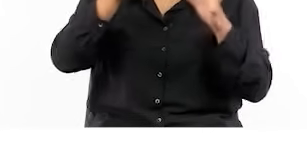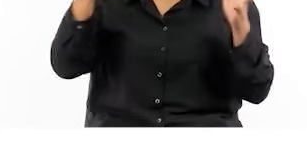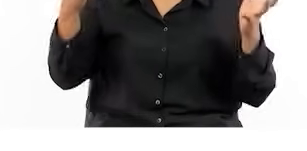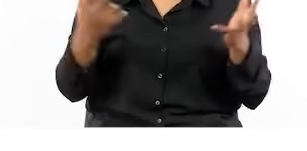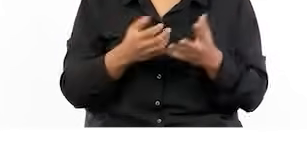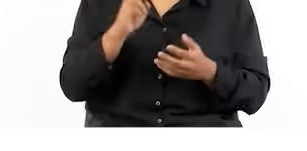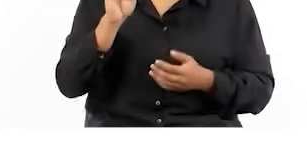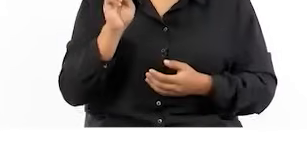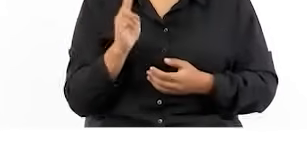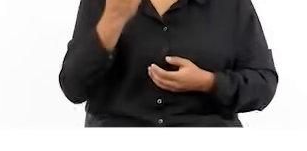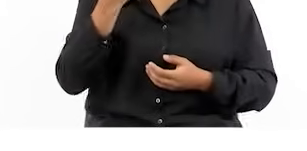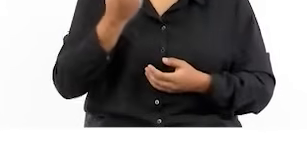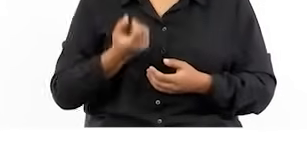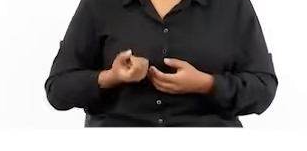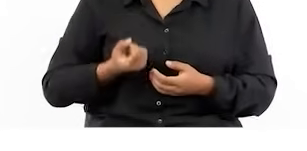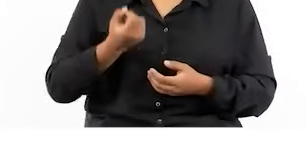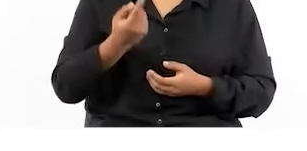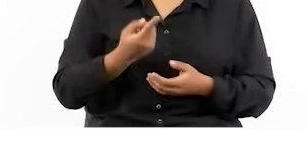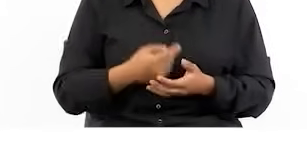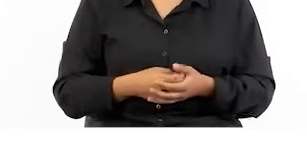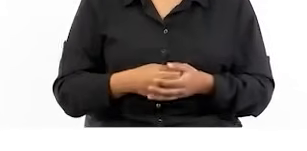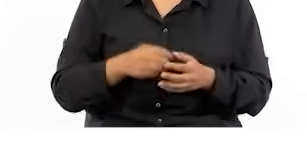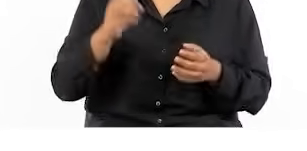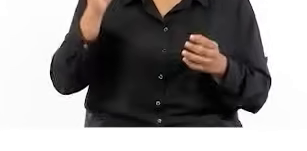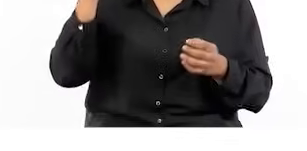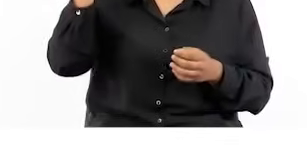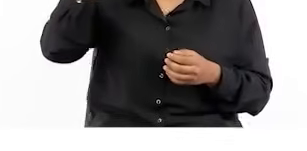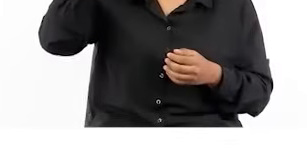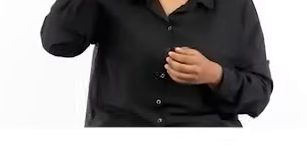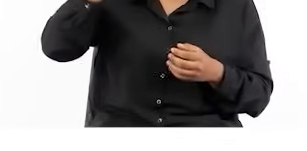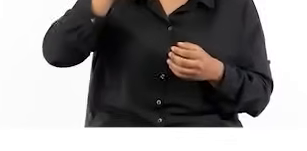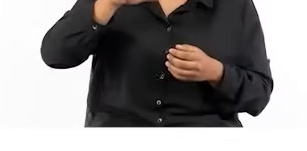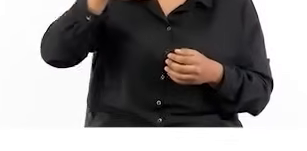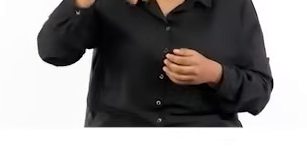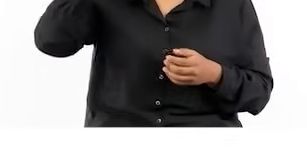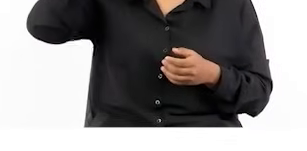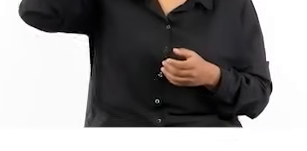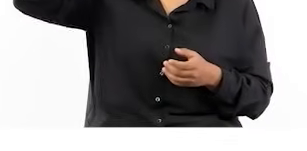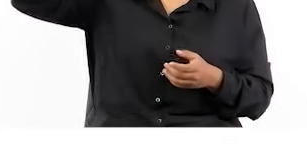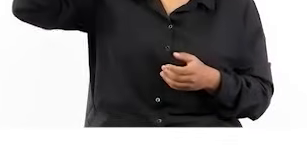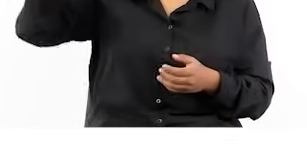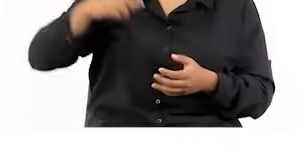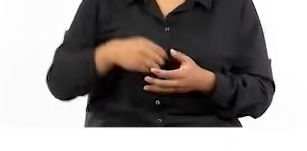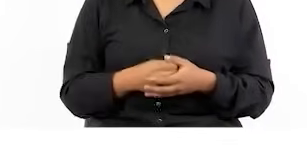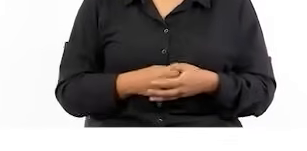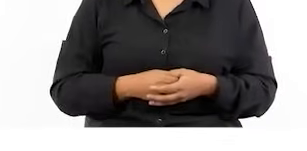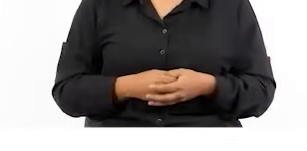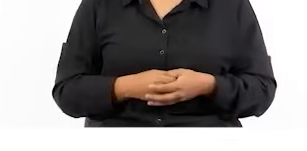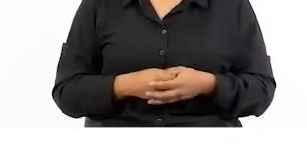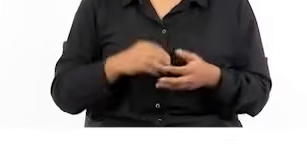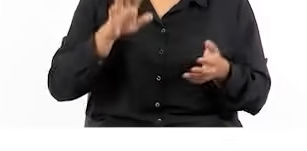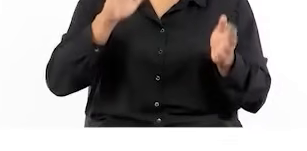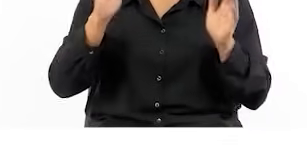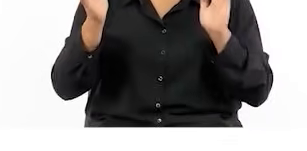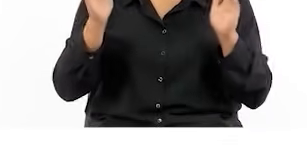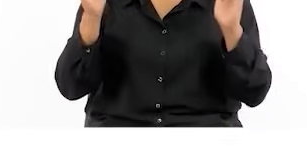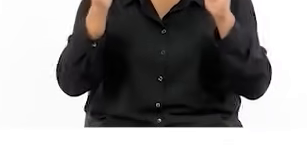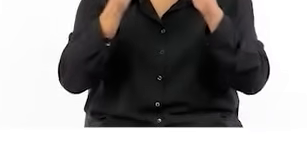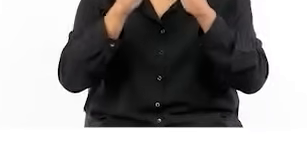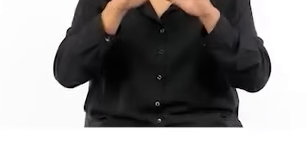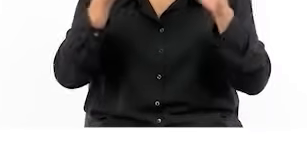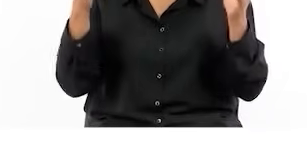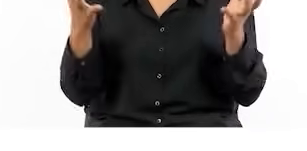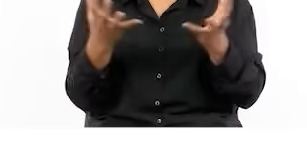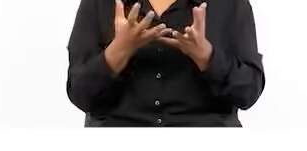en el cielo, en la bóveda celeste de nuestro planeta, es el segundo cuerpo celeste más brillante, después de la Luna, por